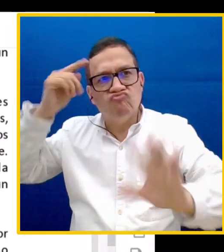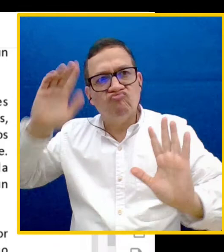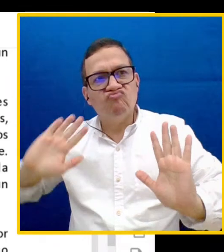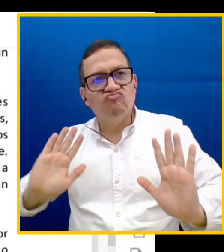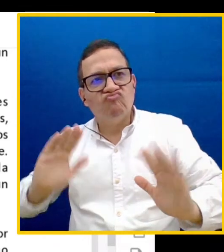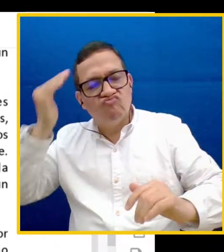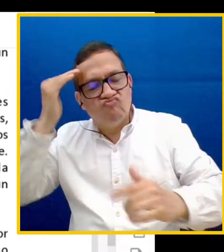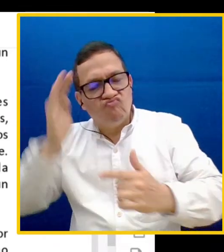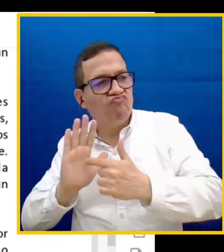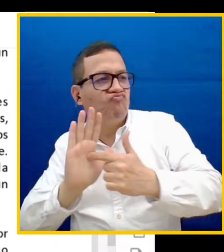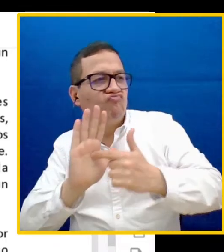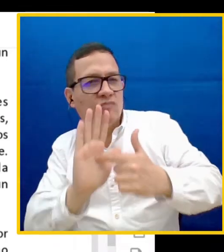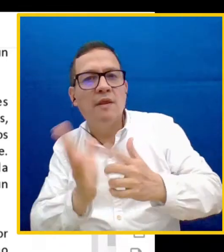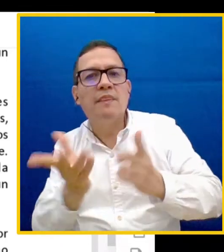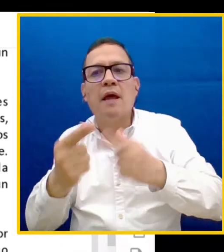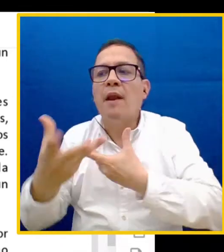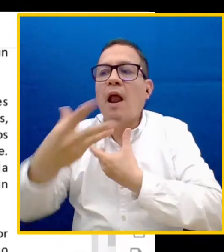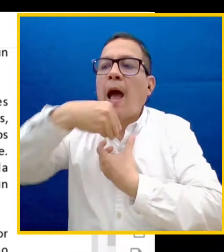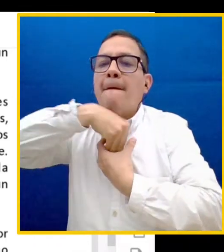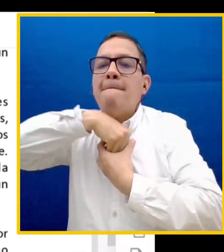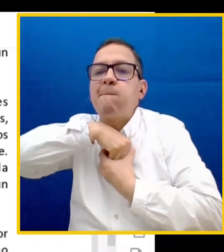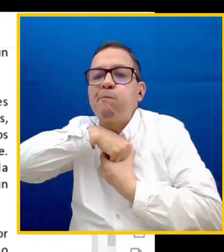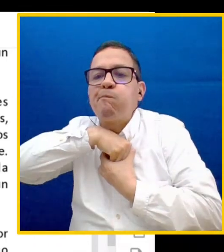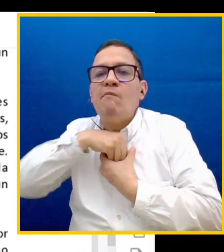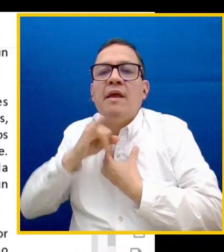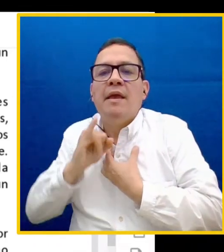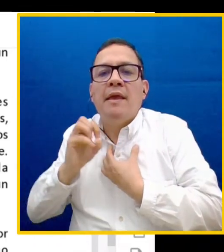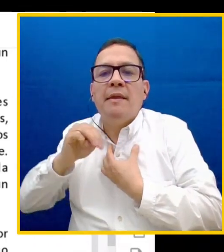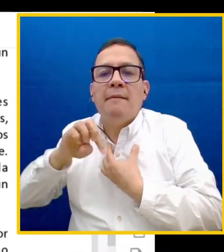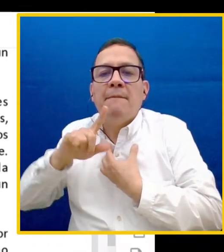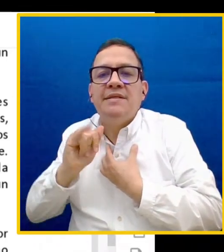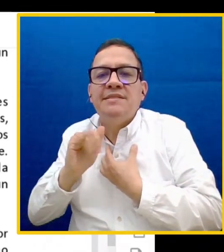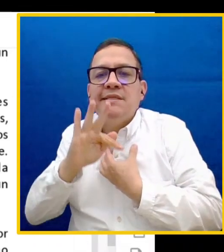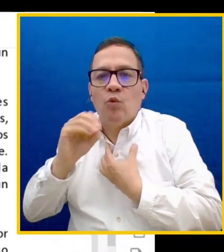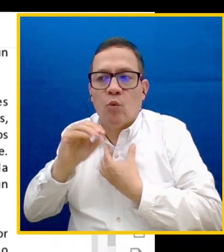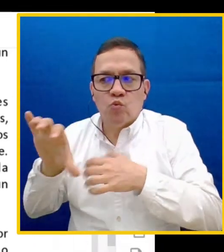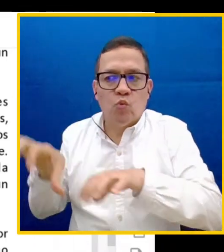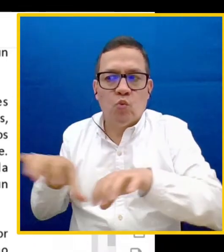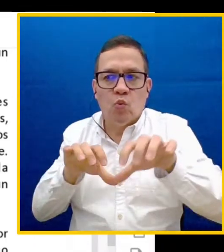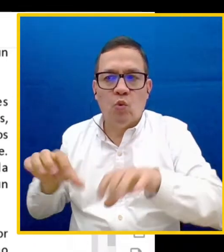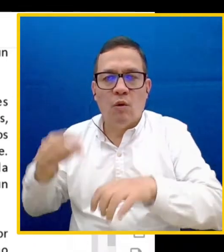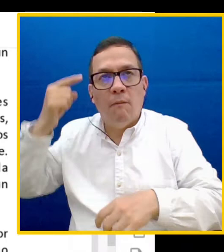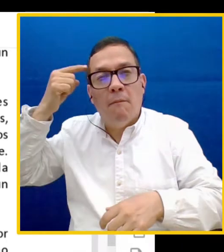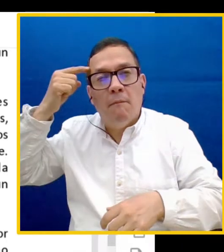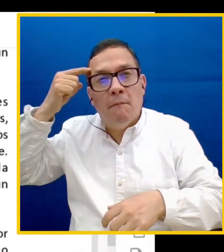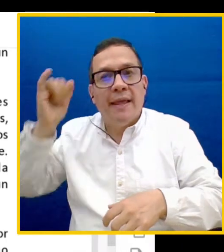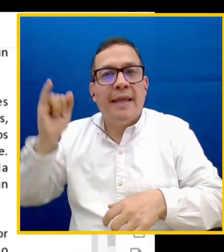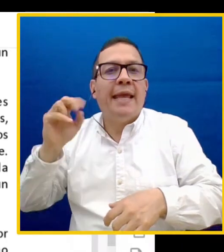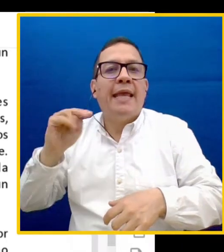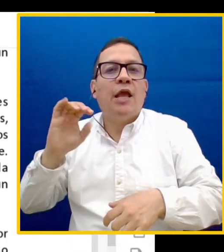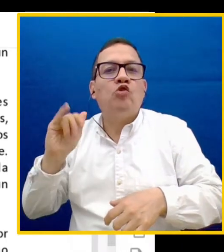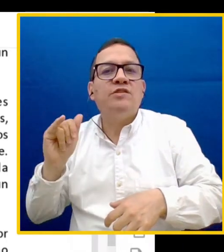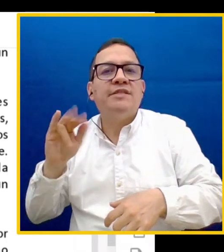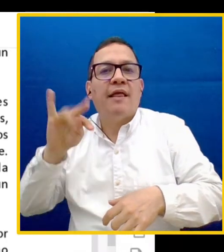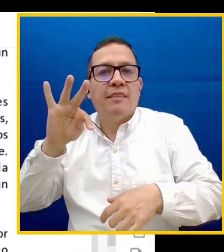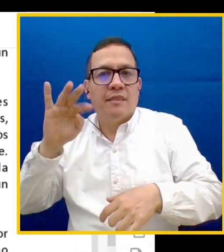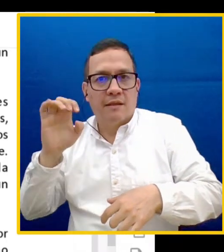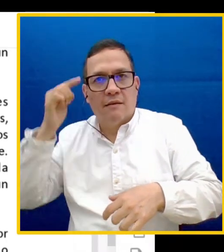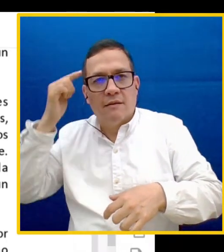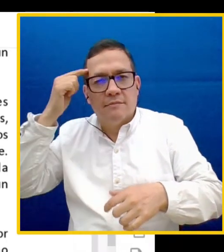de aspectos implícitos de la conducta más ligado a lo inconsciente. Es decir, para la